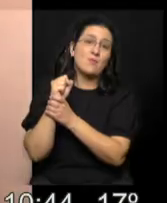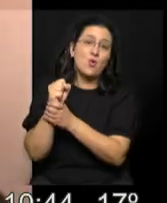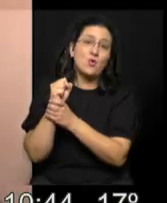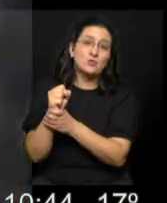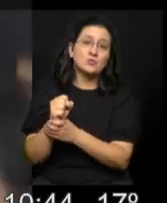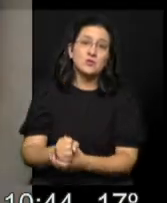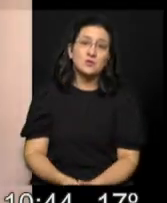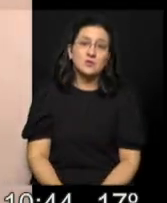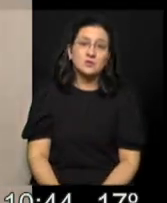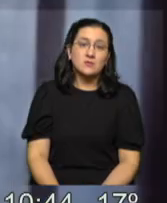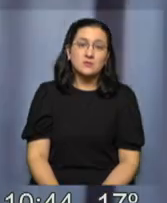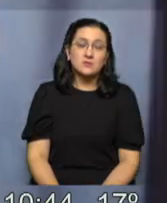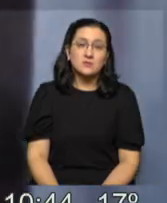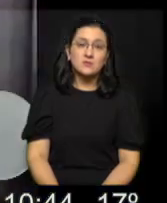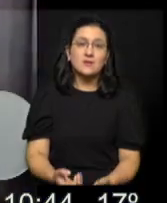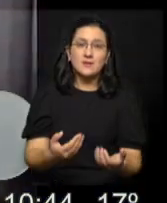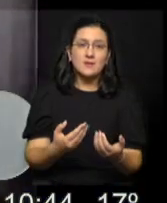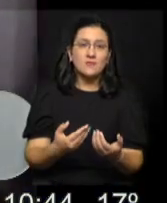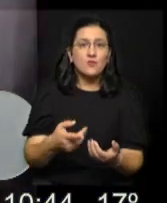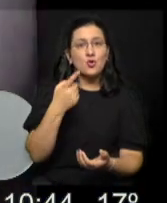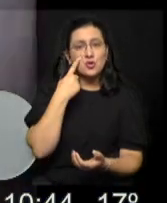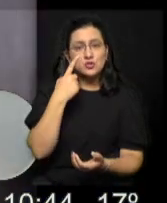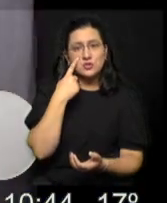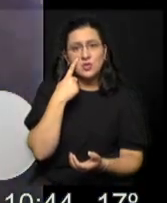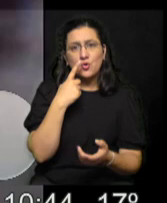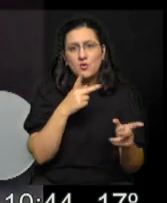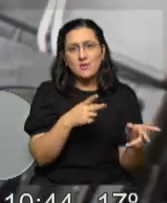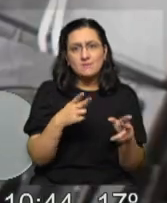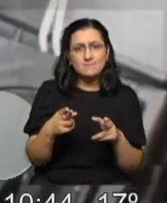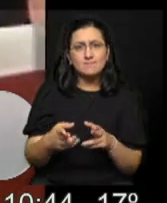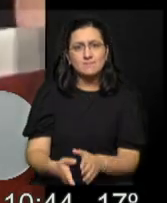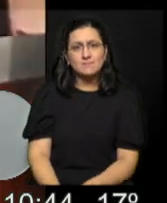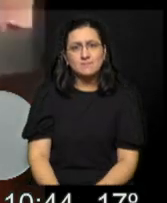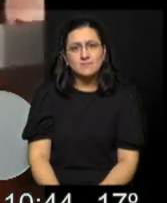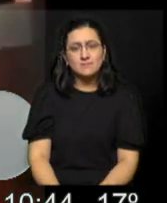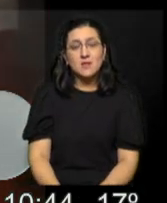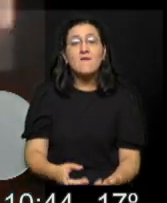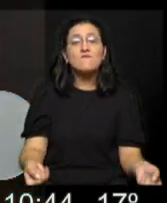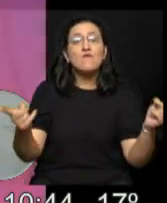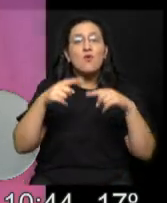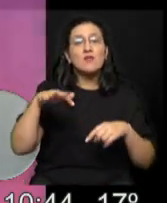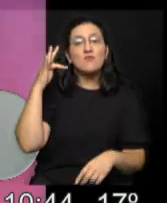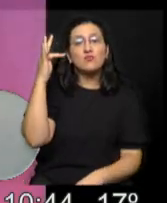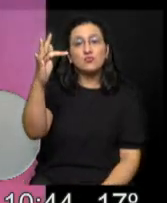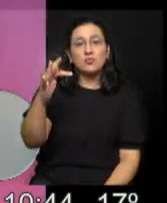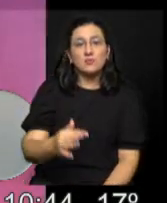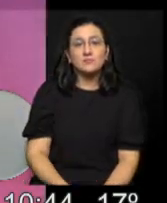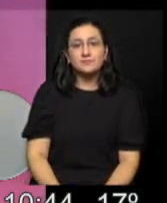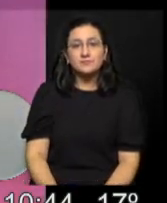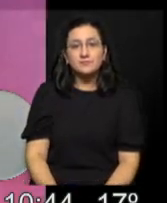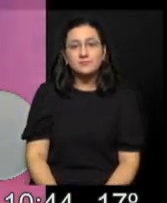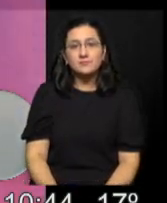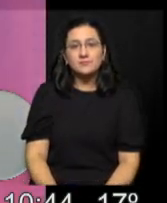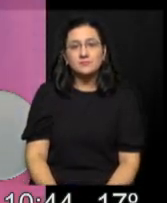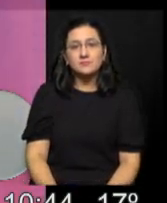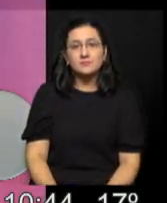explotó con la saga de Back to the Future, en fin. Volver al futuro. Exacto. Exactamente, es bueno